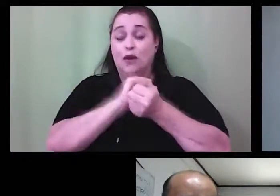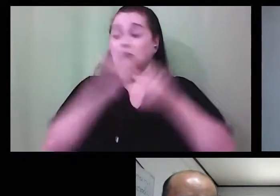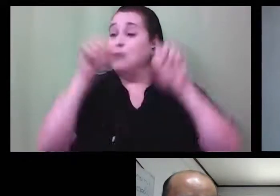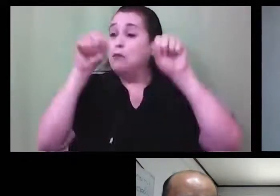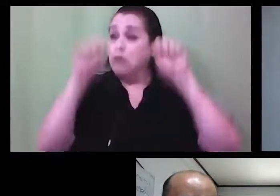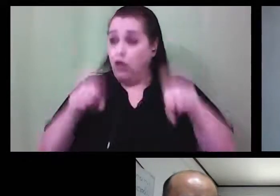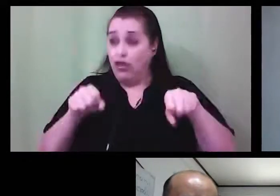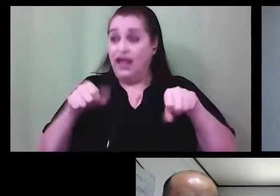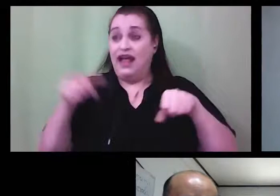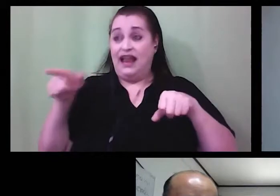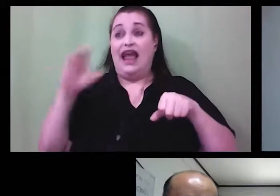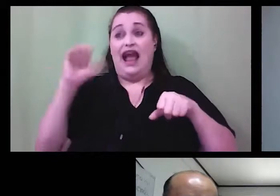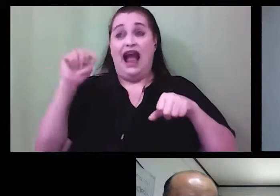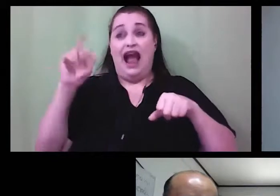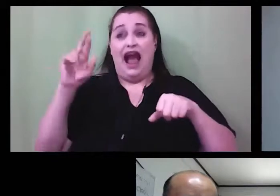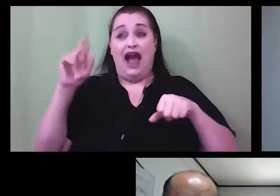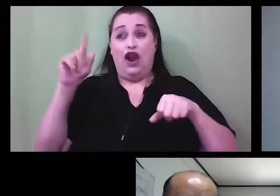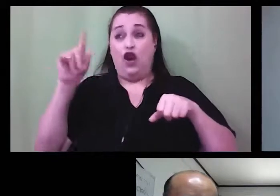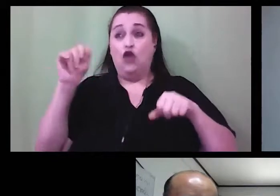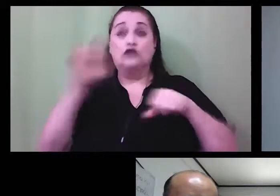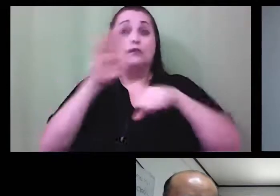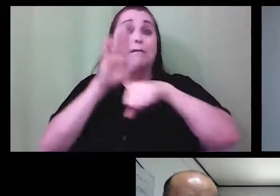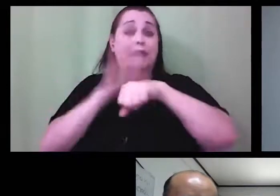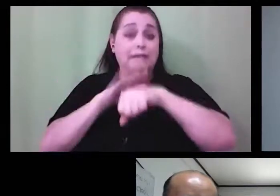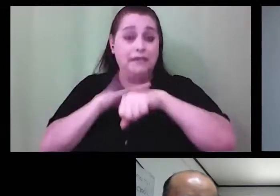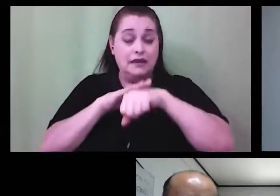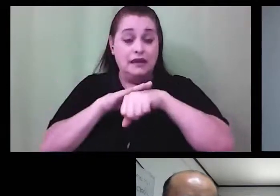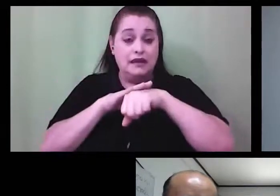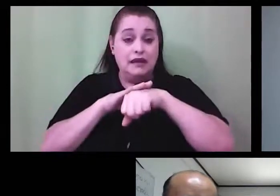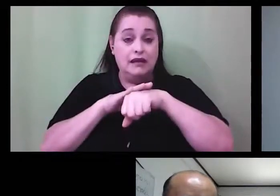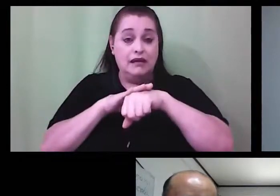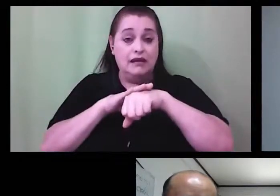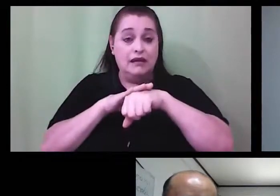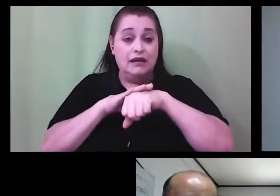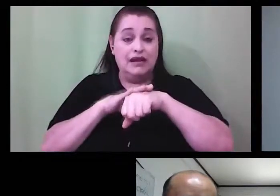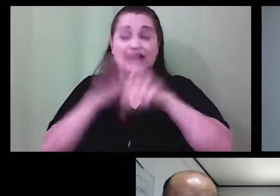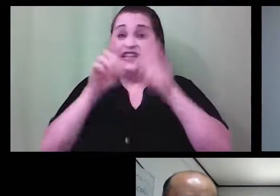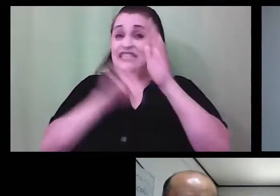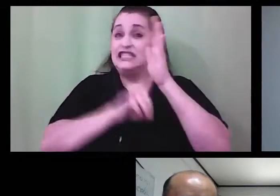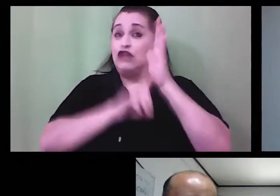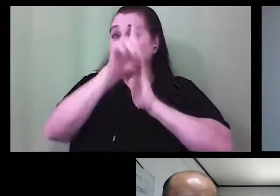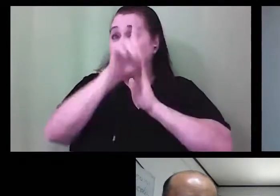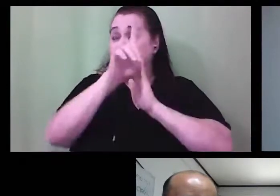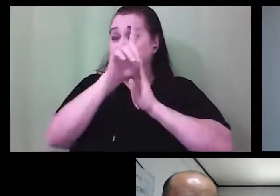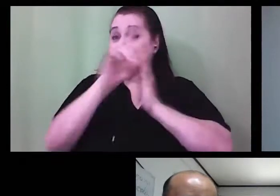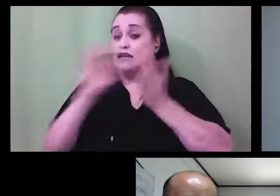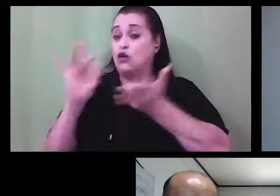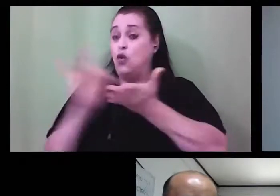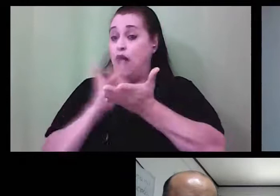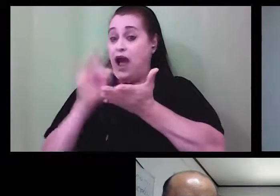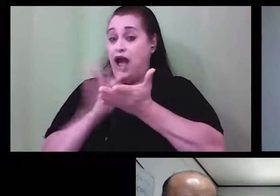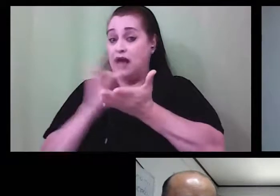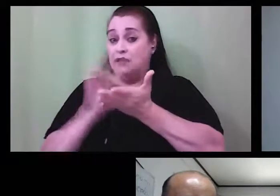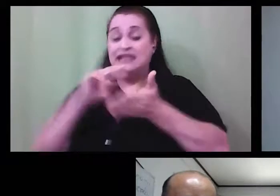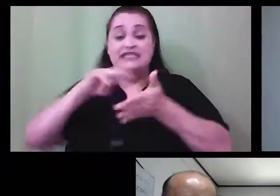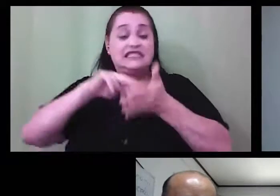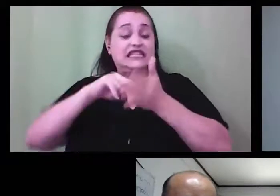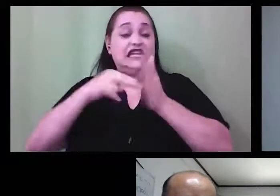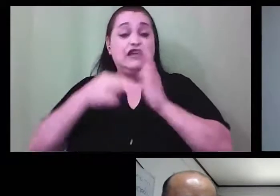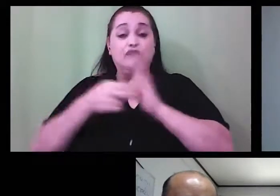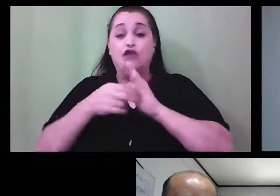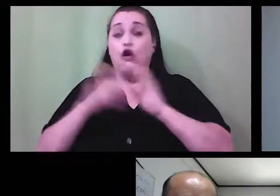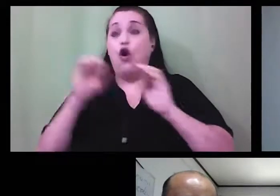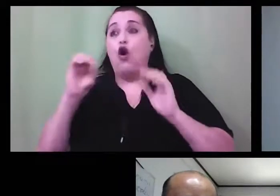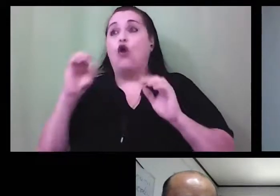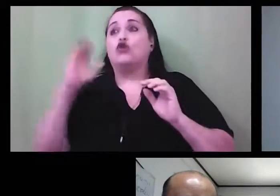que Carlos le permitieran desarrollarse con su iPad, implicó un octubre